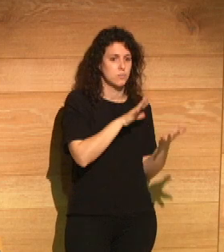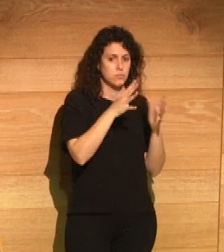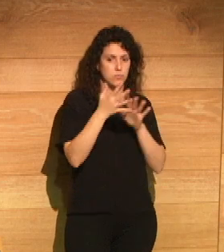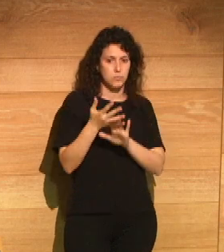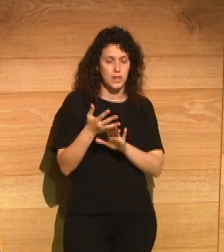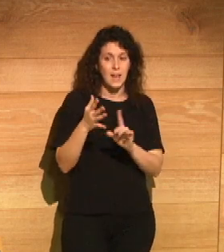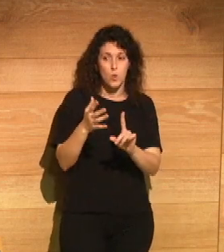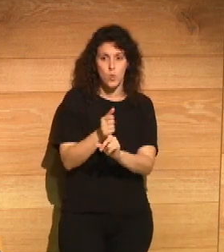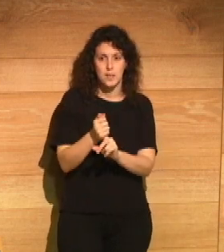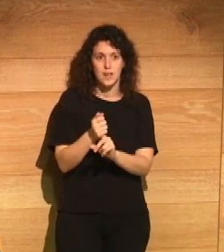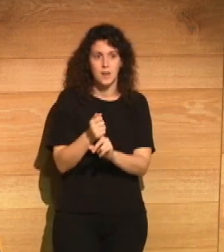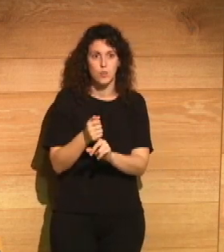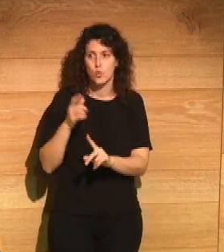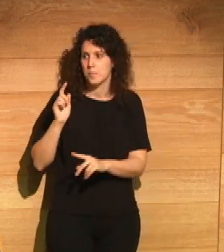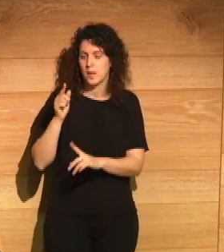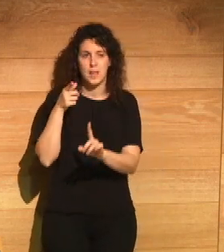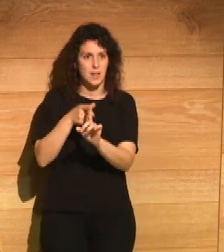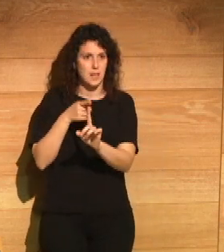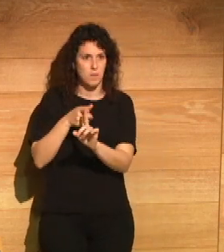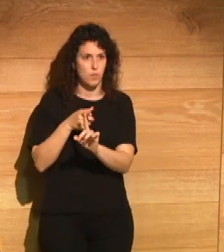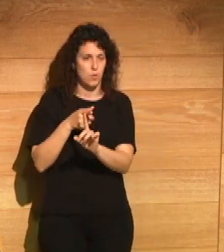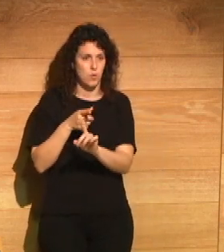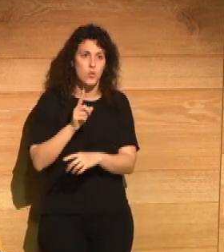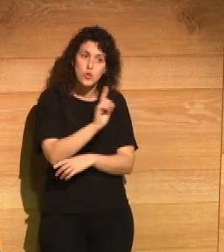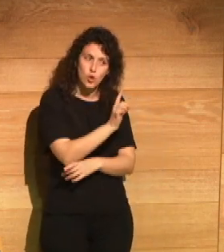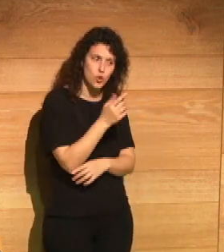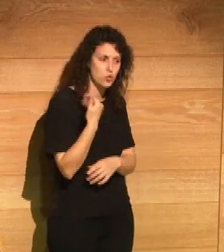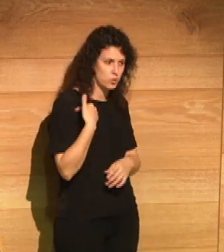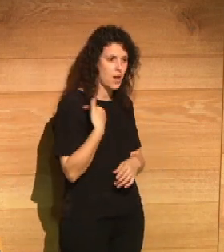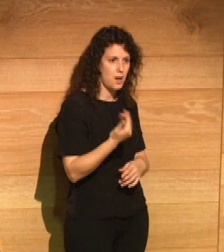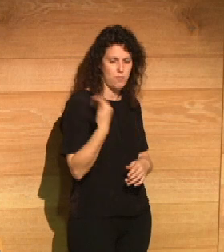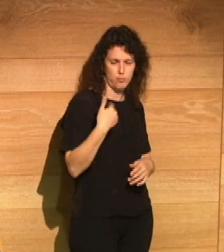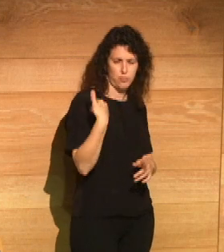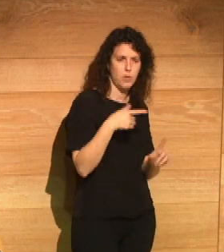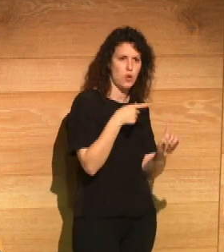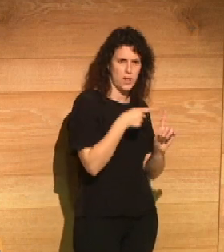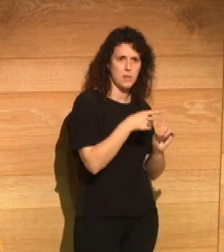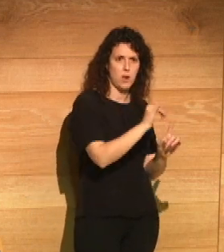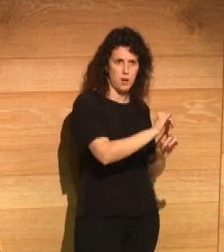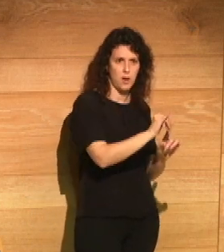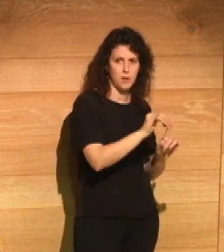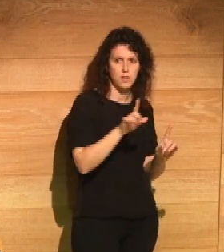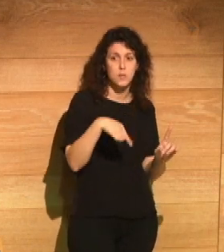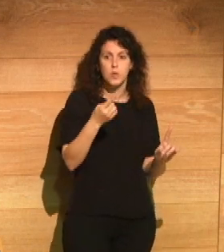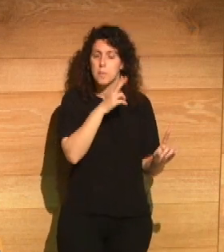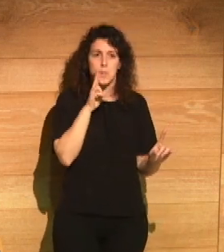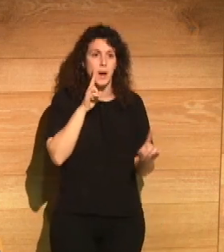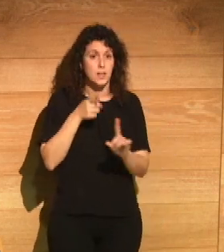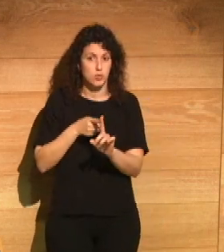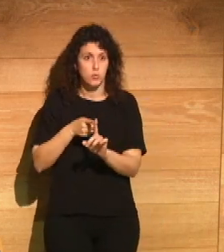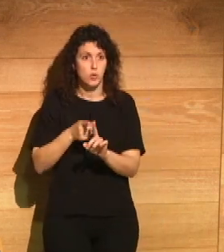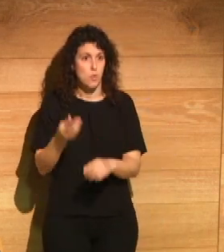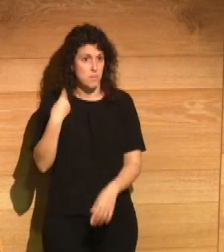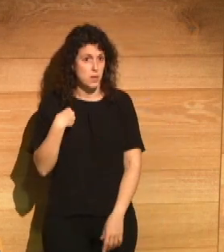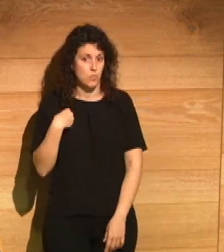propósito después de ser madres. No, yo ya tenía un propósito antes y seguí teniendo el mismo propósito después, que es contar historias, y para mí ese